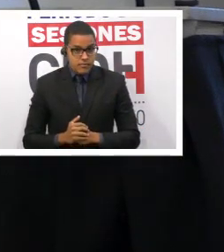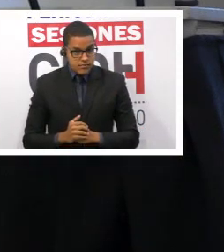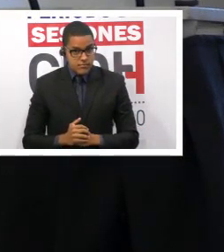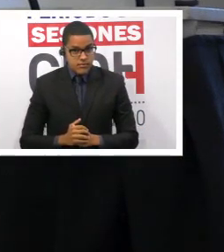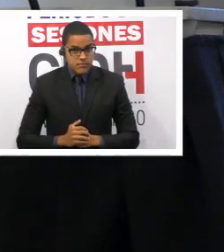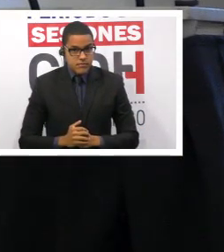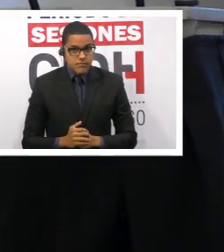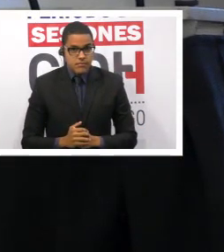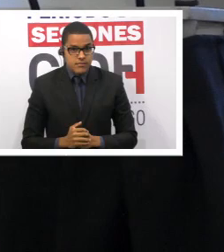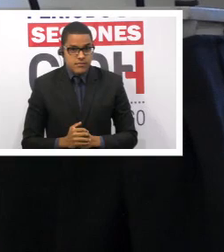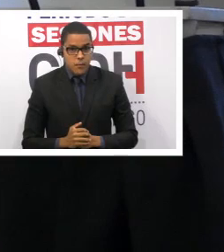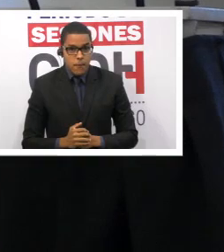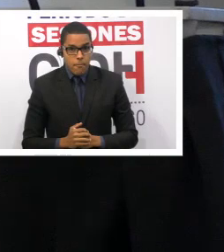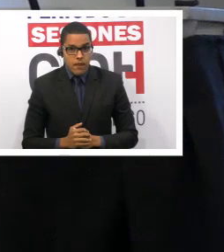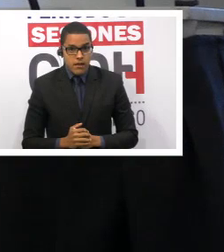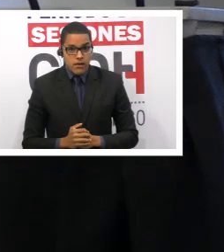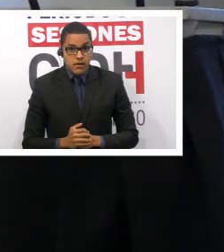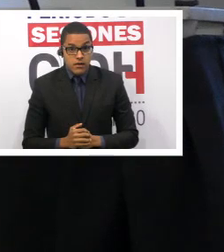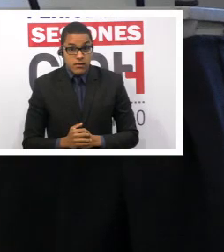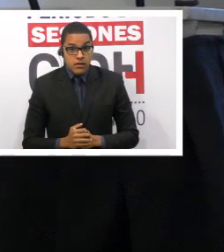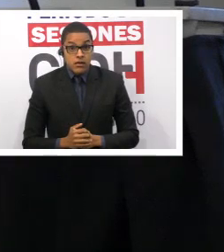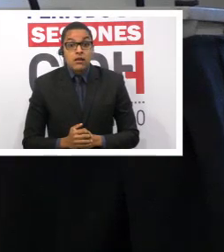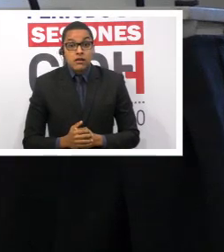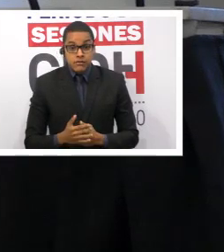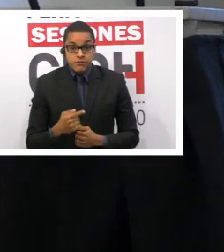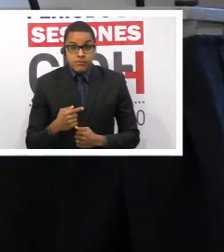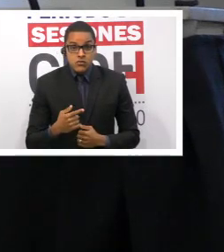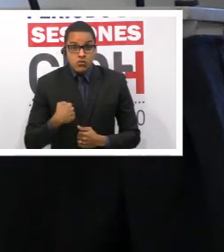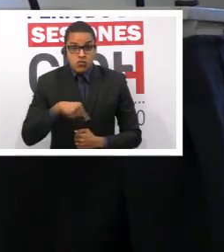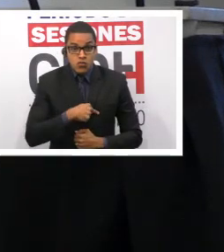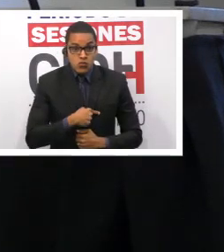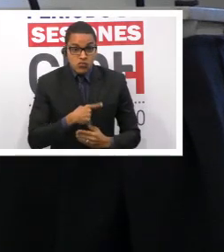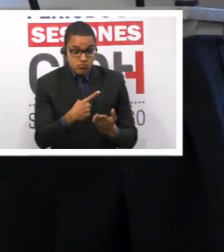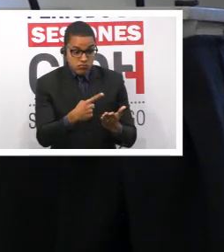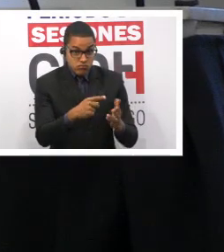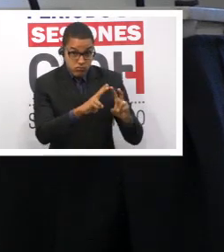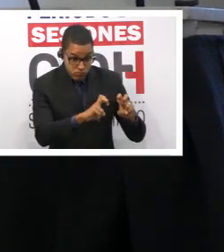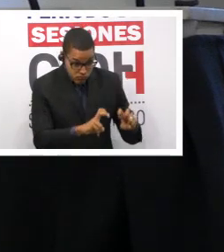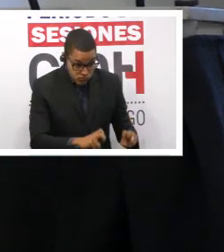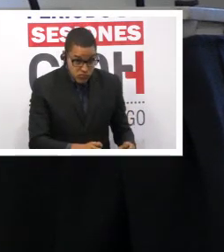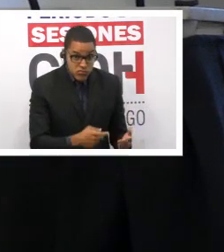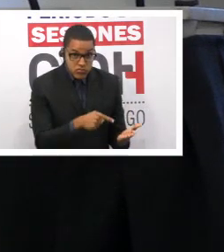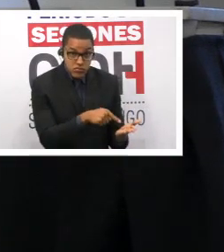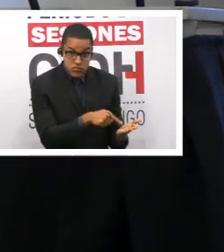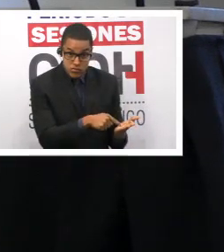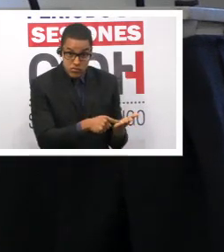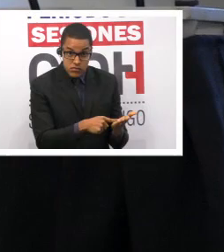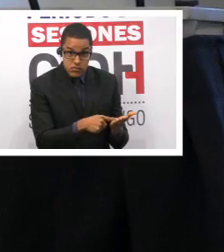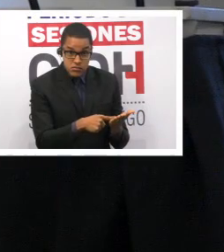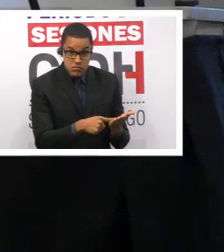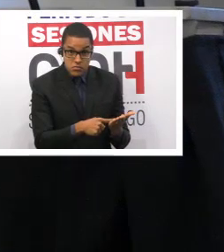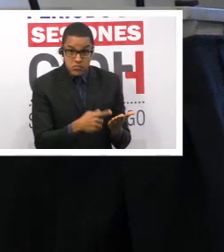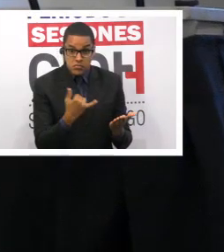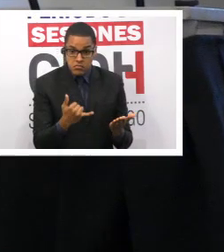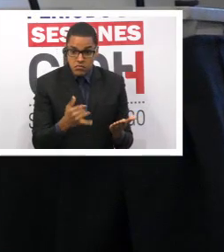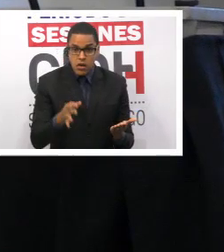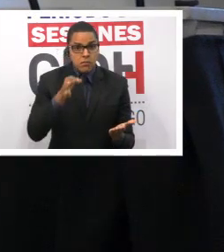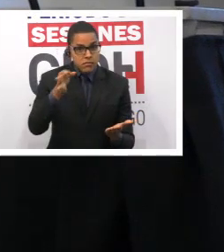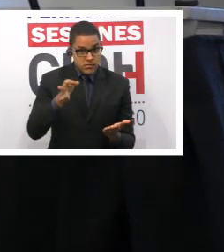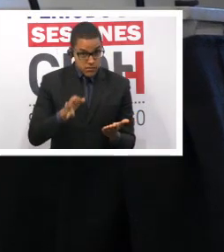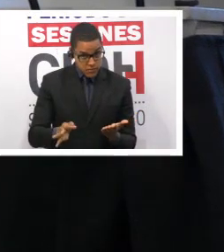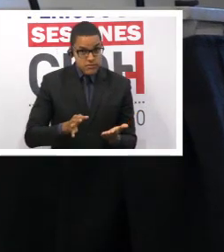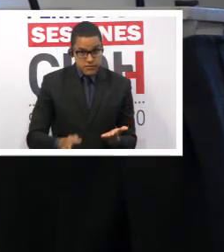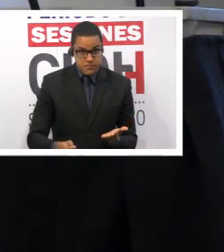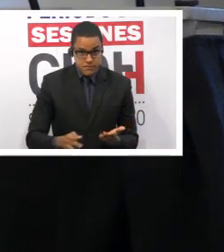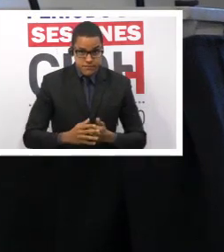como se analiza en el informe que hemos elaborado estas normas y principios pueden fortalecer las funciones esenciales de la política fiscal la